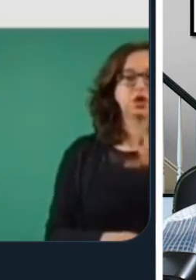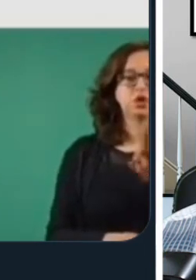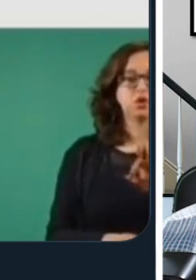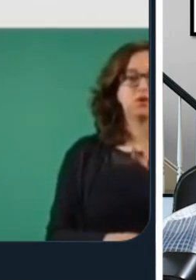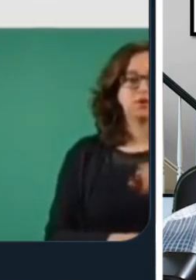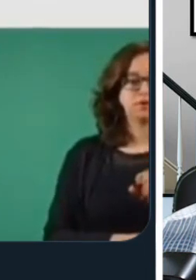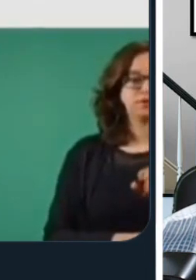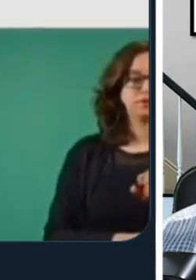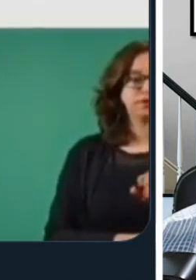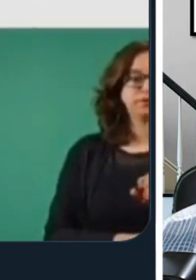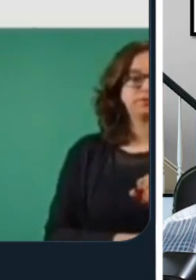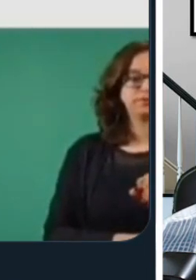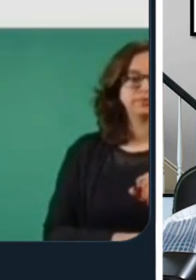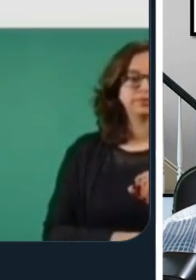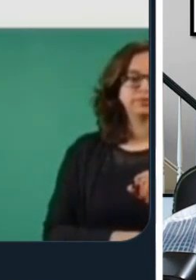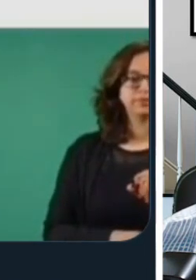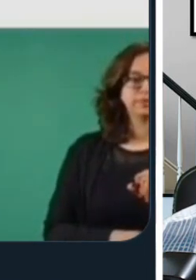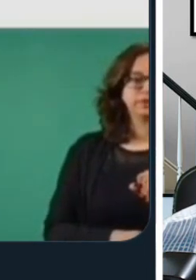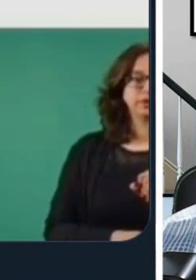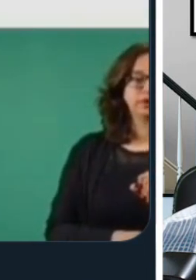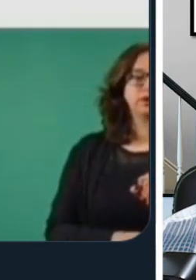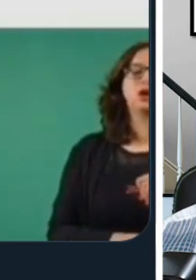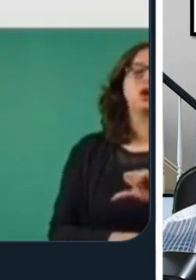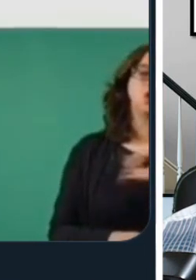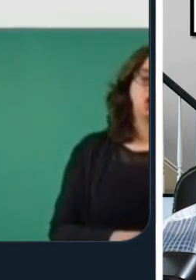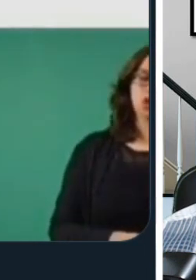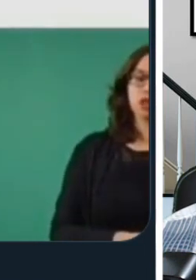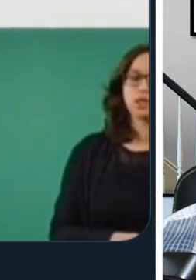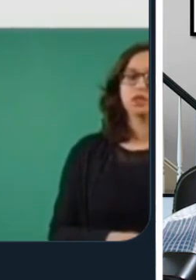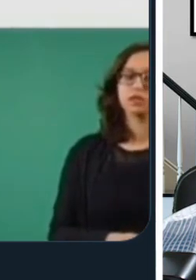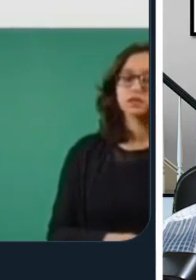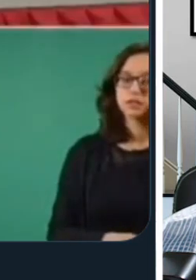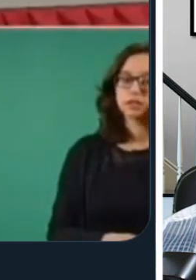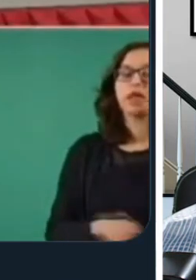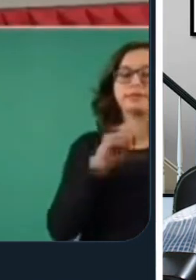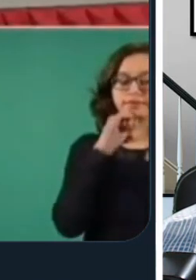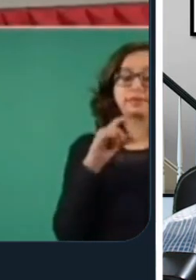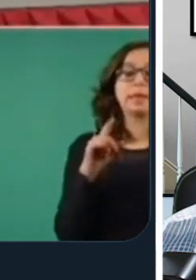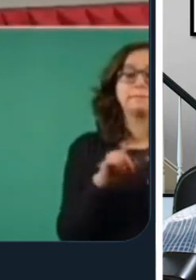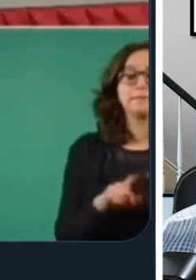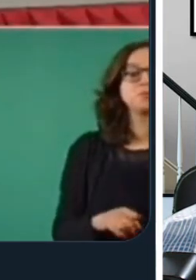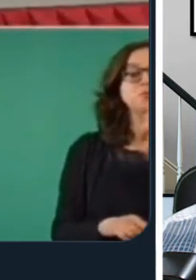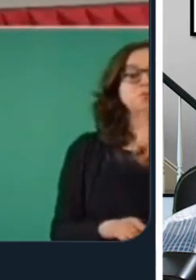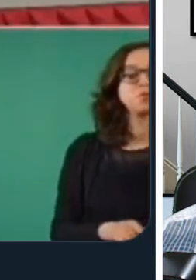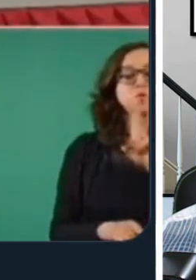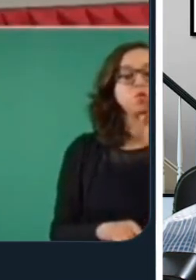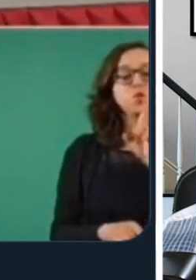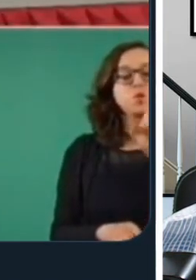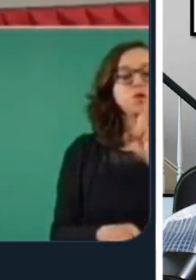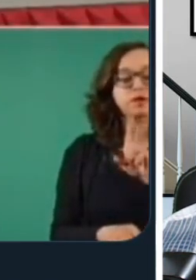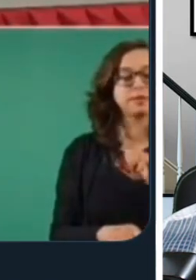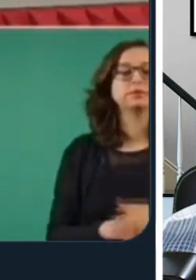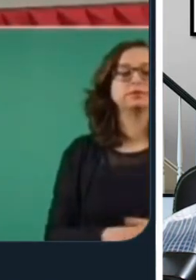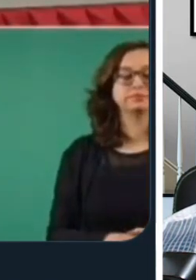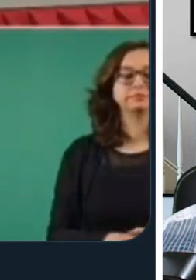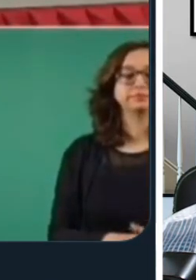Francia y la Academia China de Ciencias Médicas, que también está probando, va a ser otro ensayo clínico, con lo